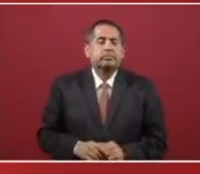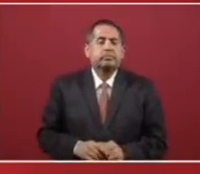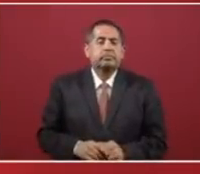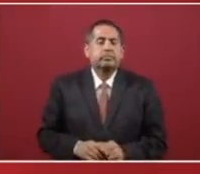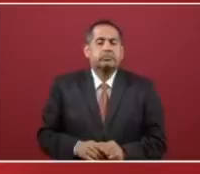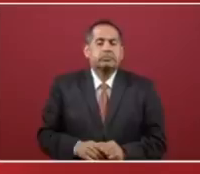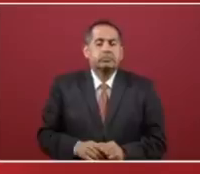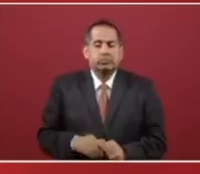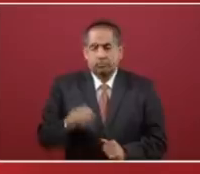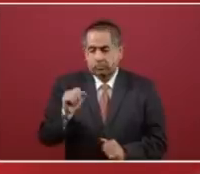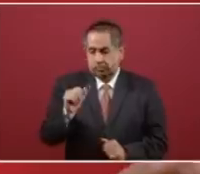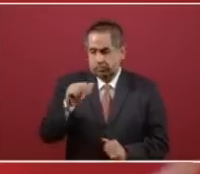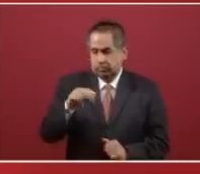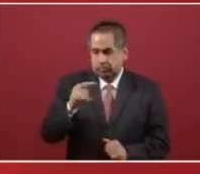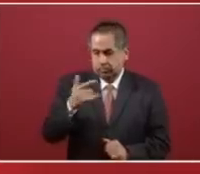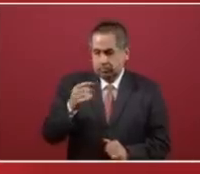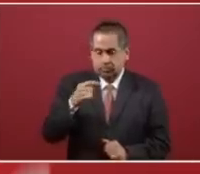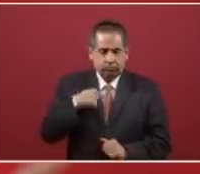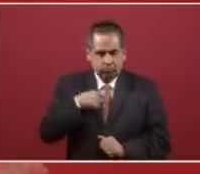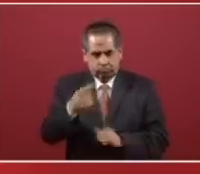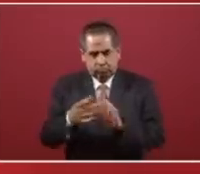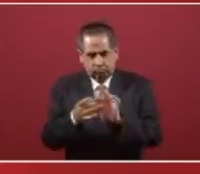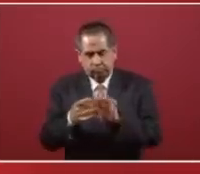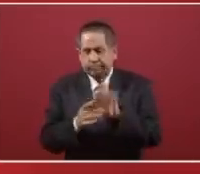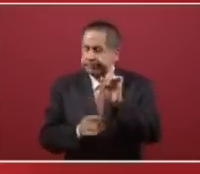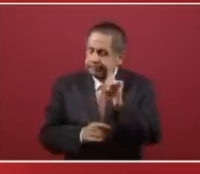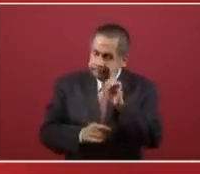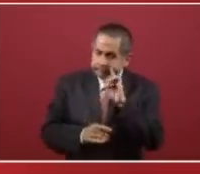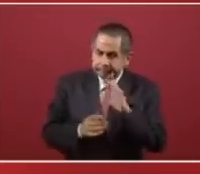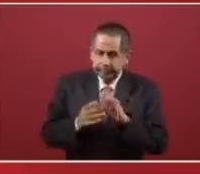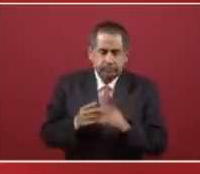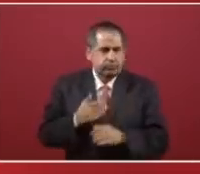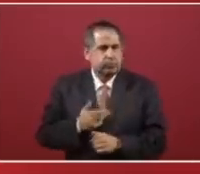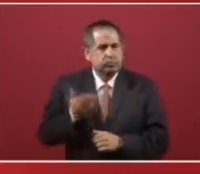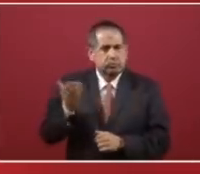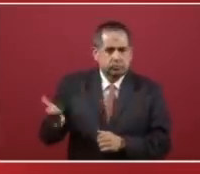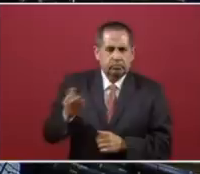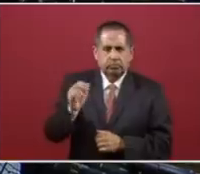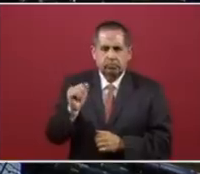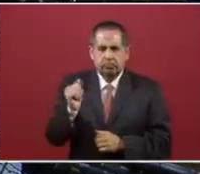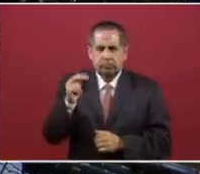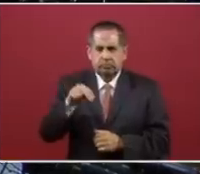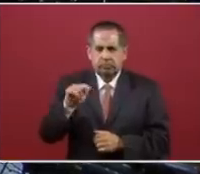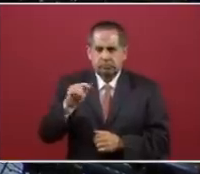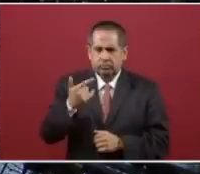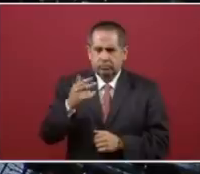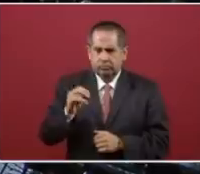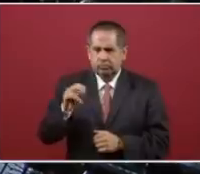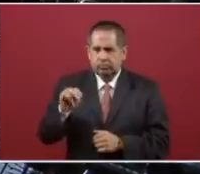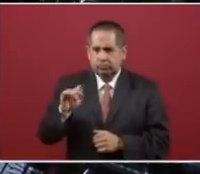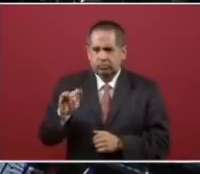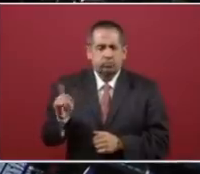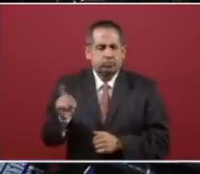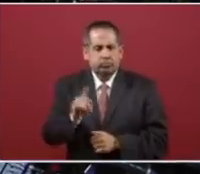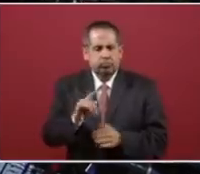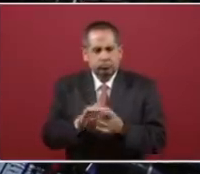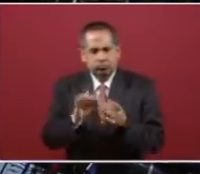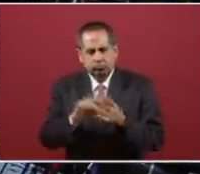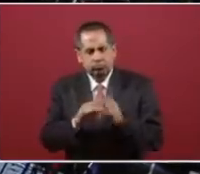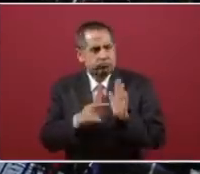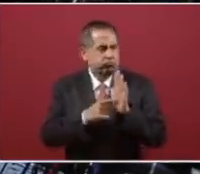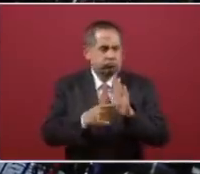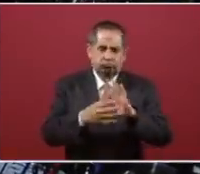santiago puede explicar mire le pedí a santiago nieto que hiciera esta posición